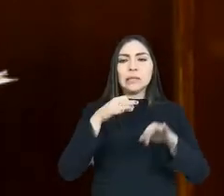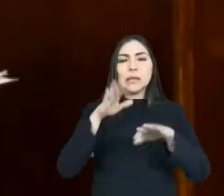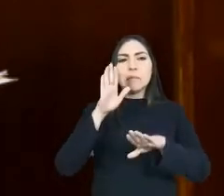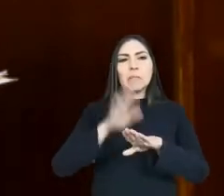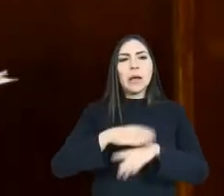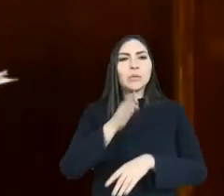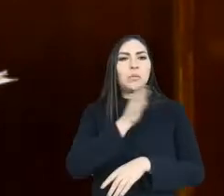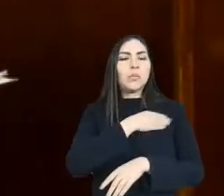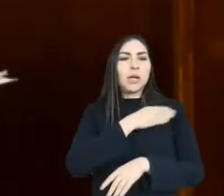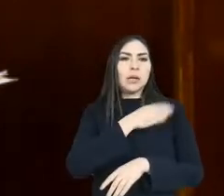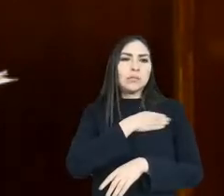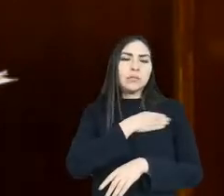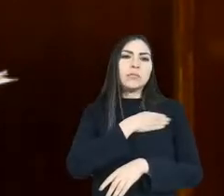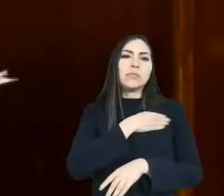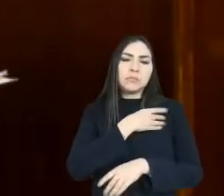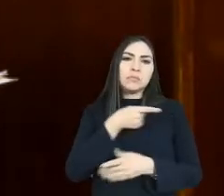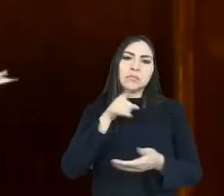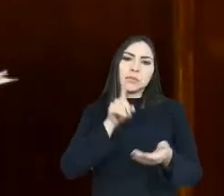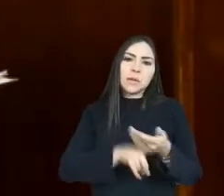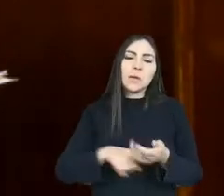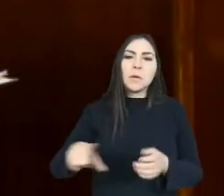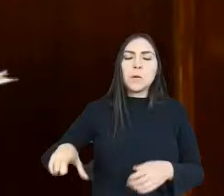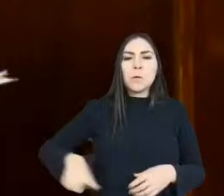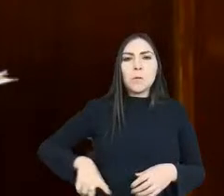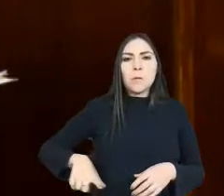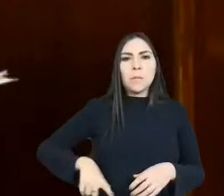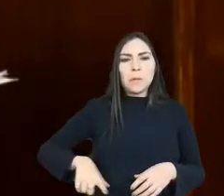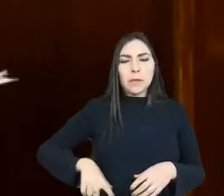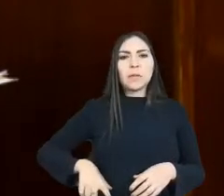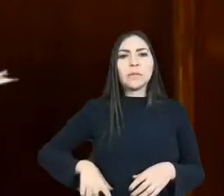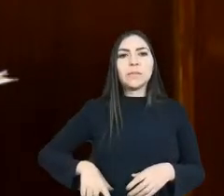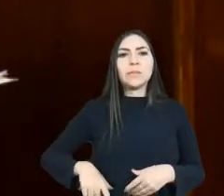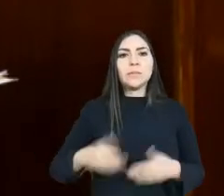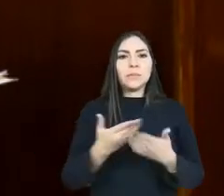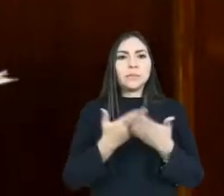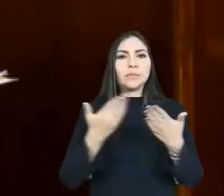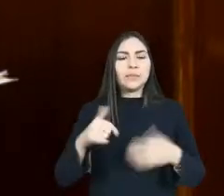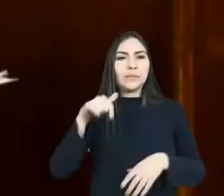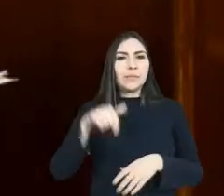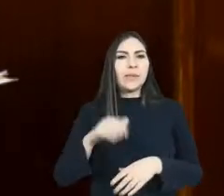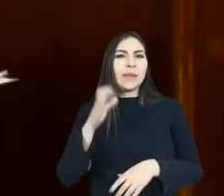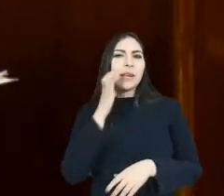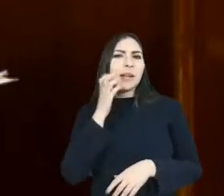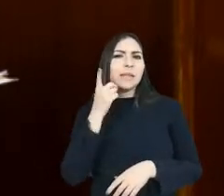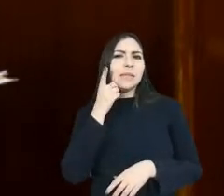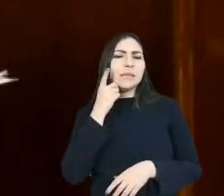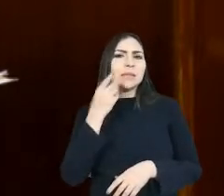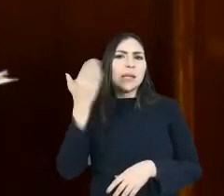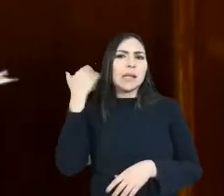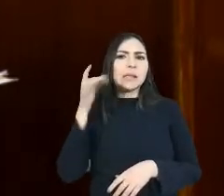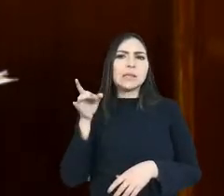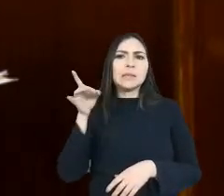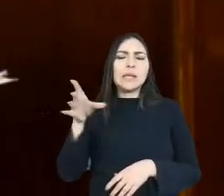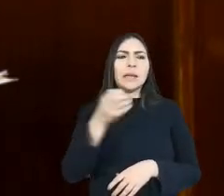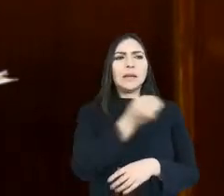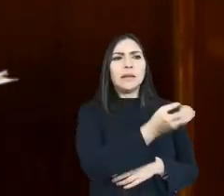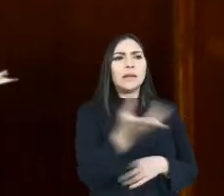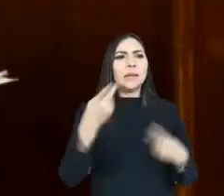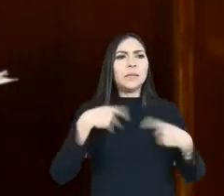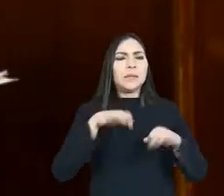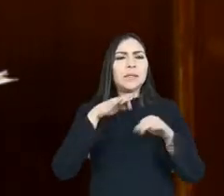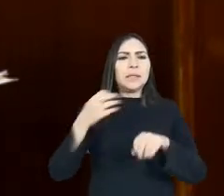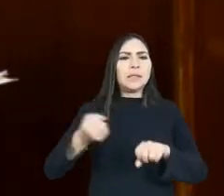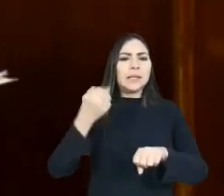pública. En este recinto hemos presenciado la comparecencia del resto de los titulares de las dependencias